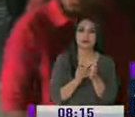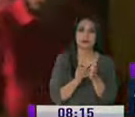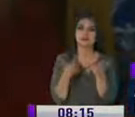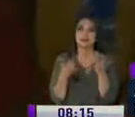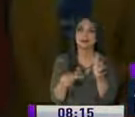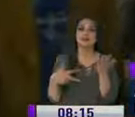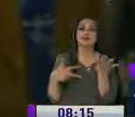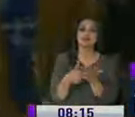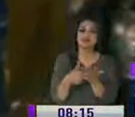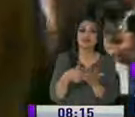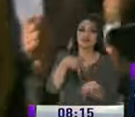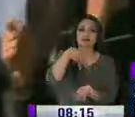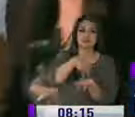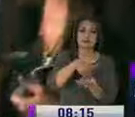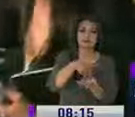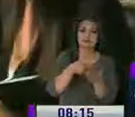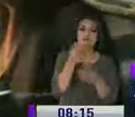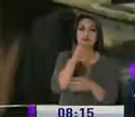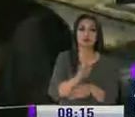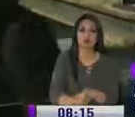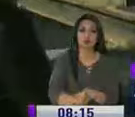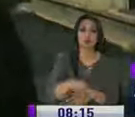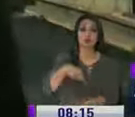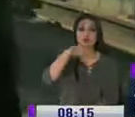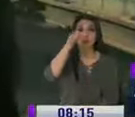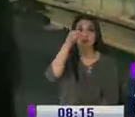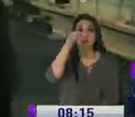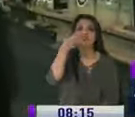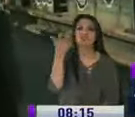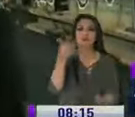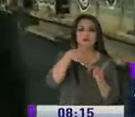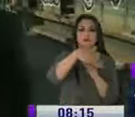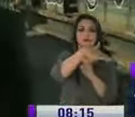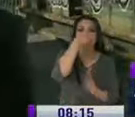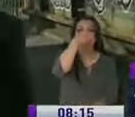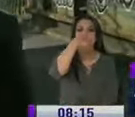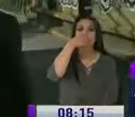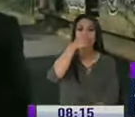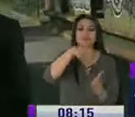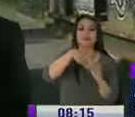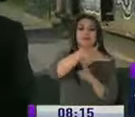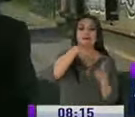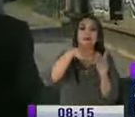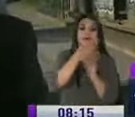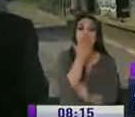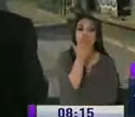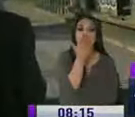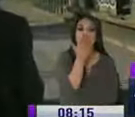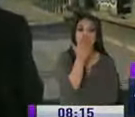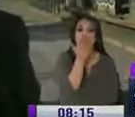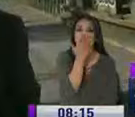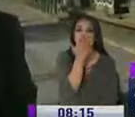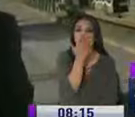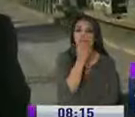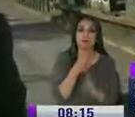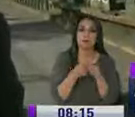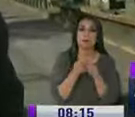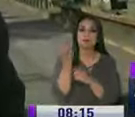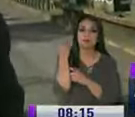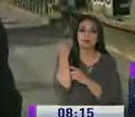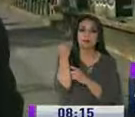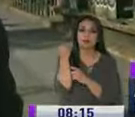paradas de sur y norte de la Carolina que se habían inhabilitado desde mayo pasado y han ocasionado pues inconvenientes